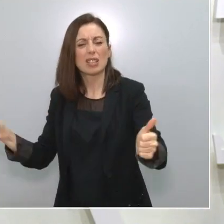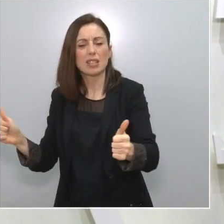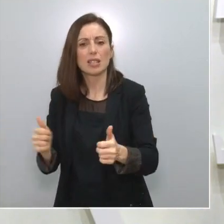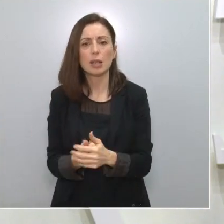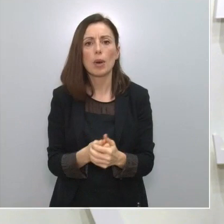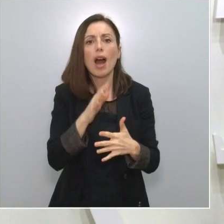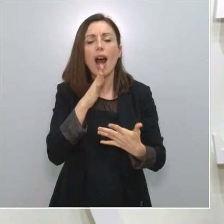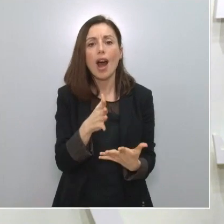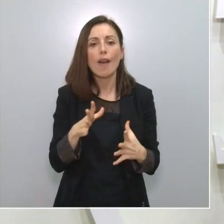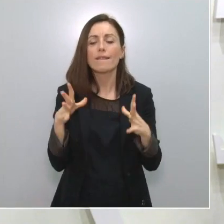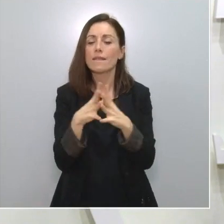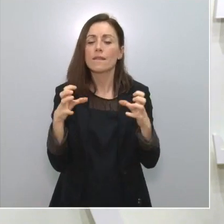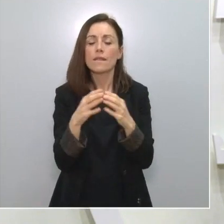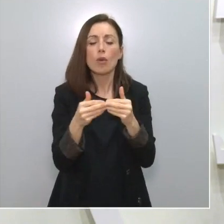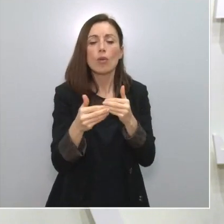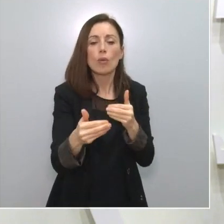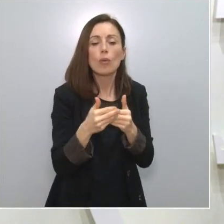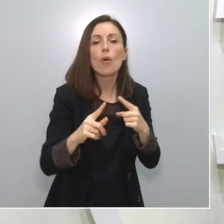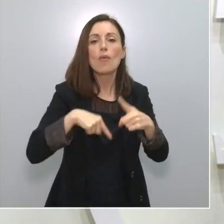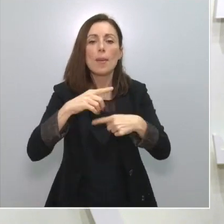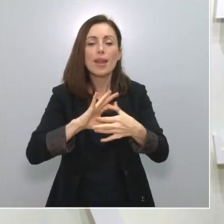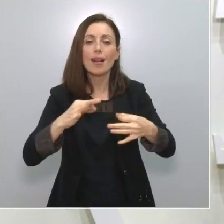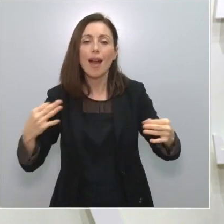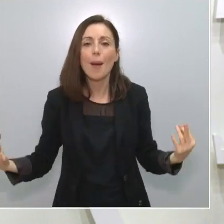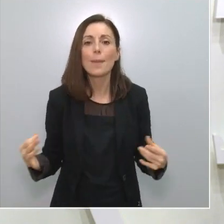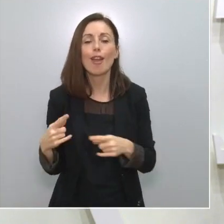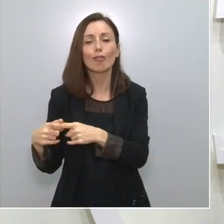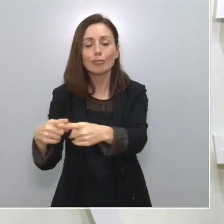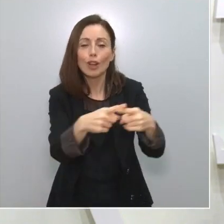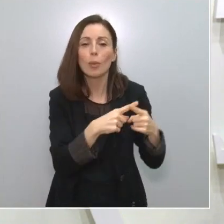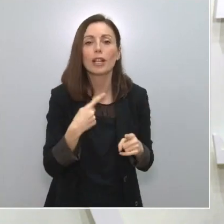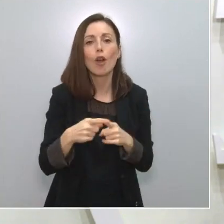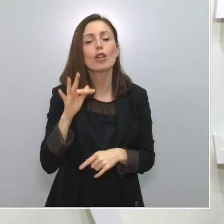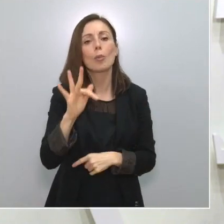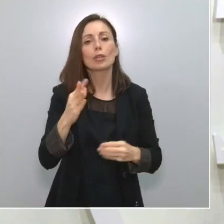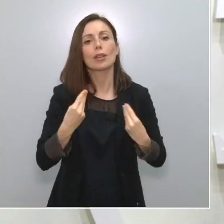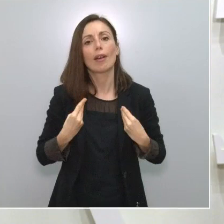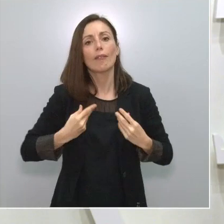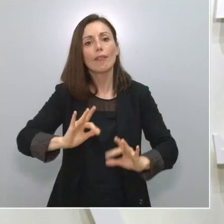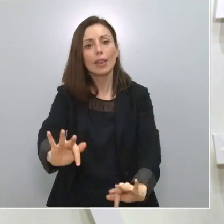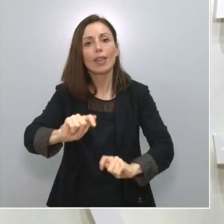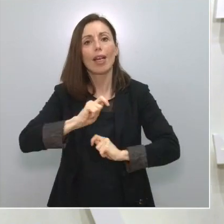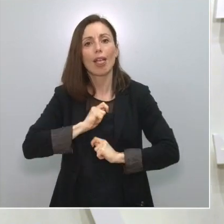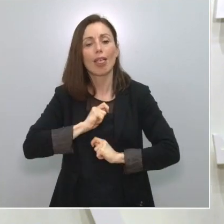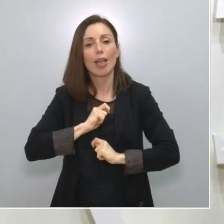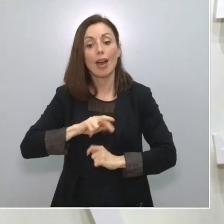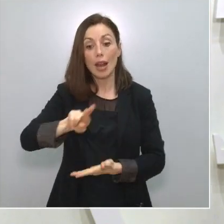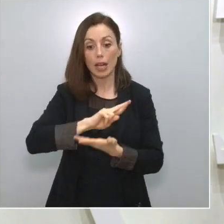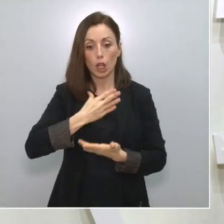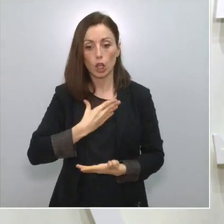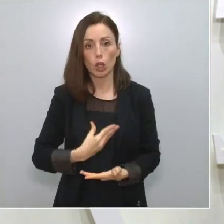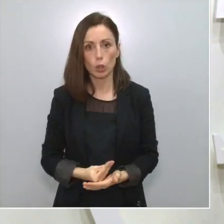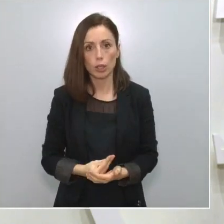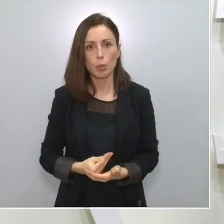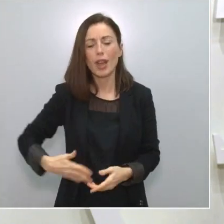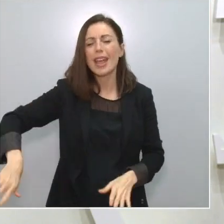poder compartir pronto con nuestros familiares y amigos todo lo bueno que nos ofrece la vida y que la región de Murcia, en la mejor